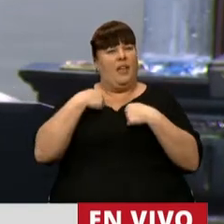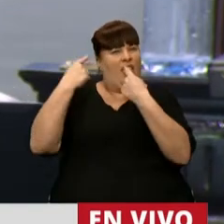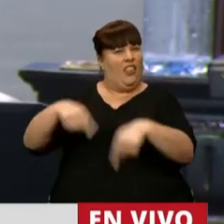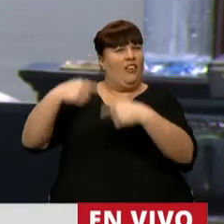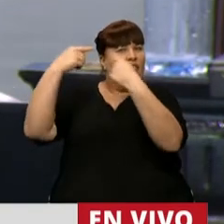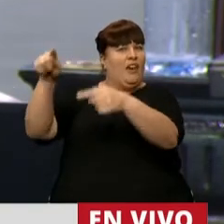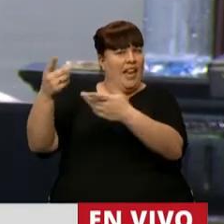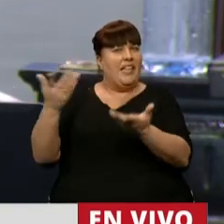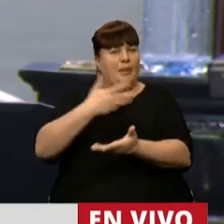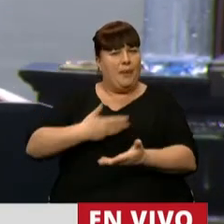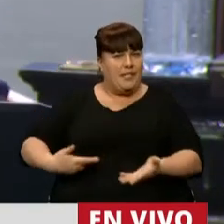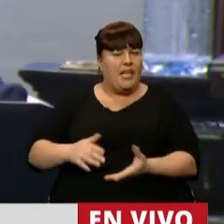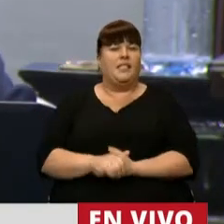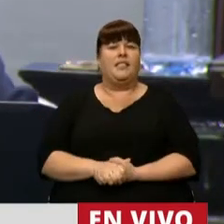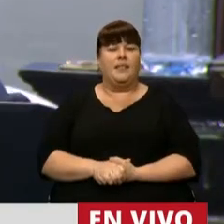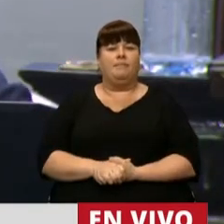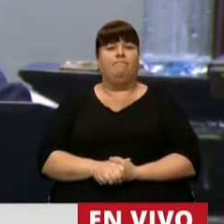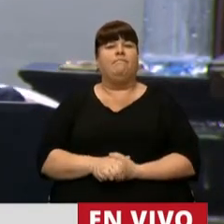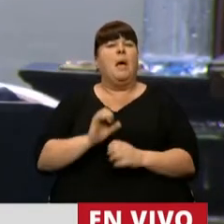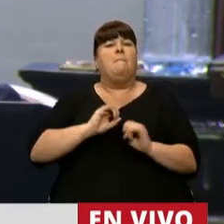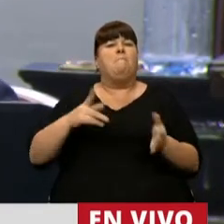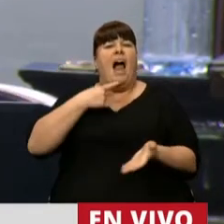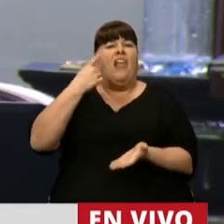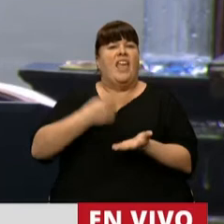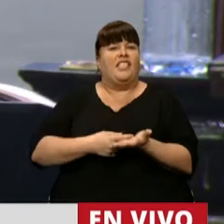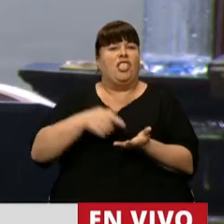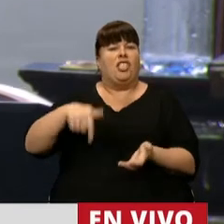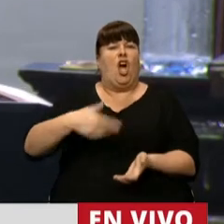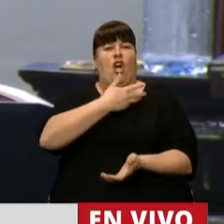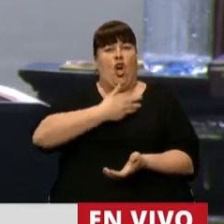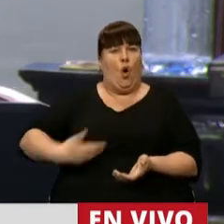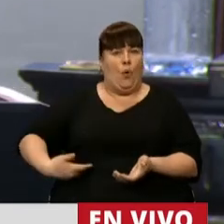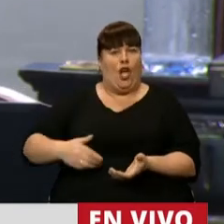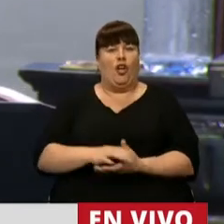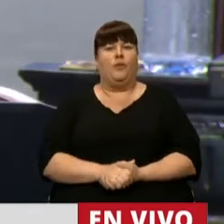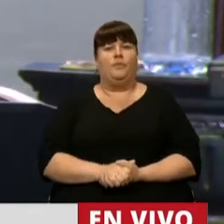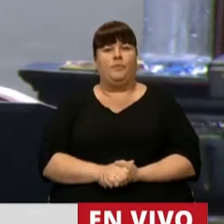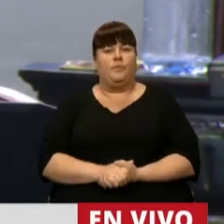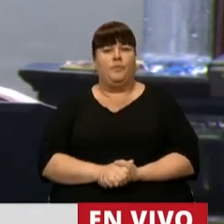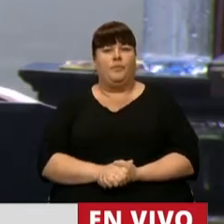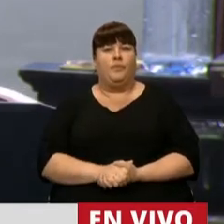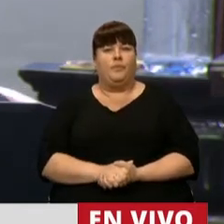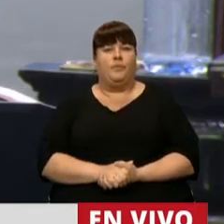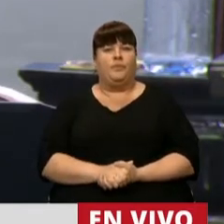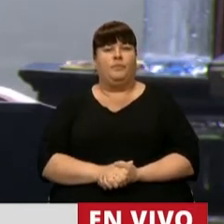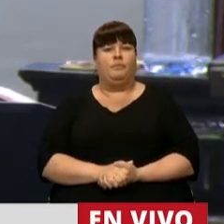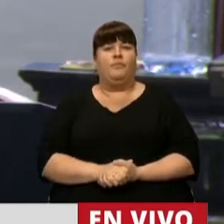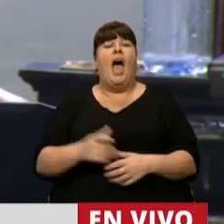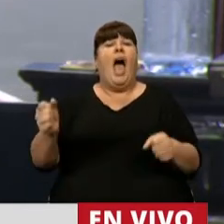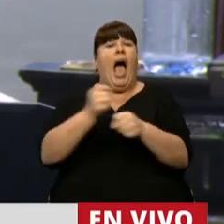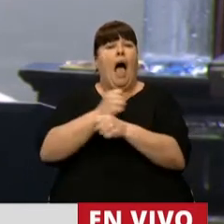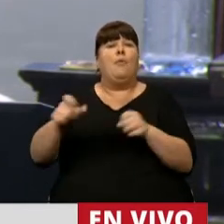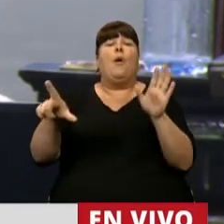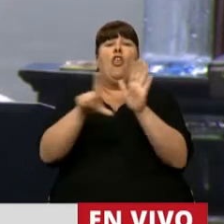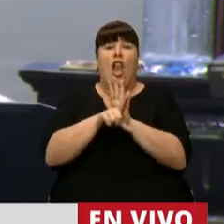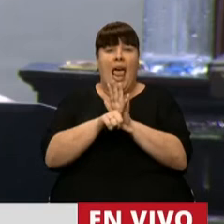somos, señor presidente, y cuán malas decisiones está tomando este gobierno? Y sancionábamos una